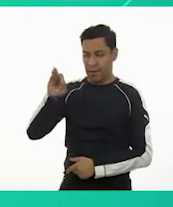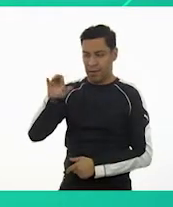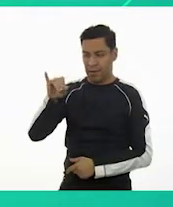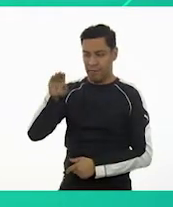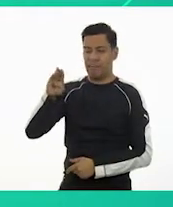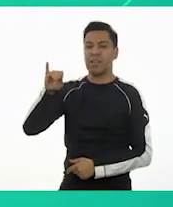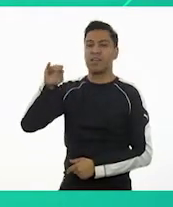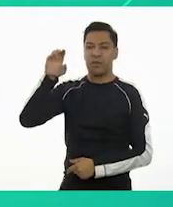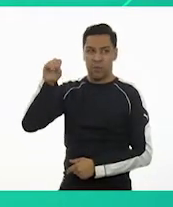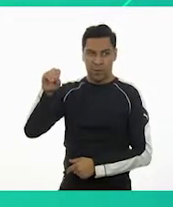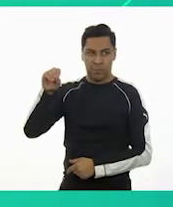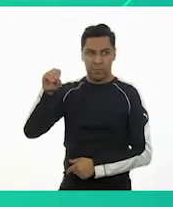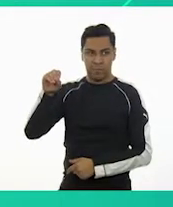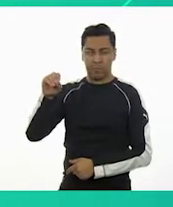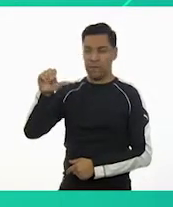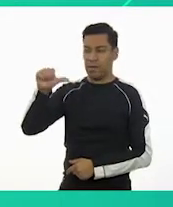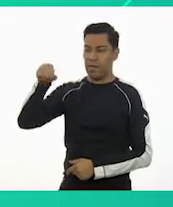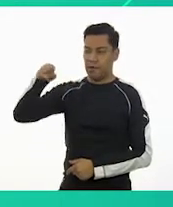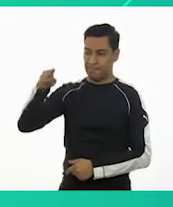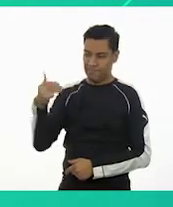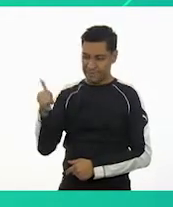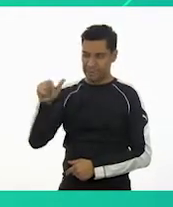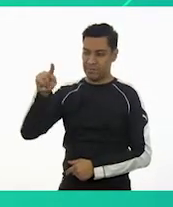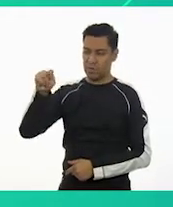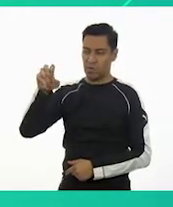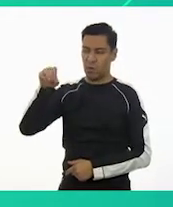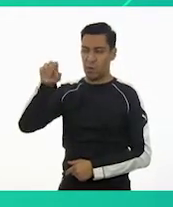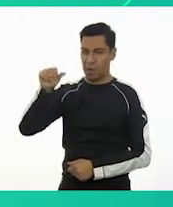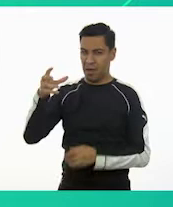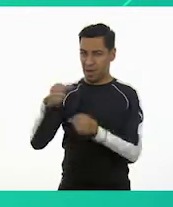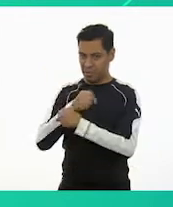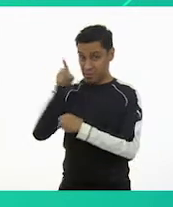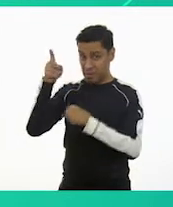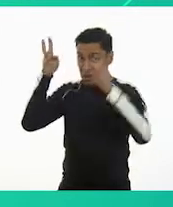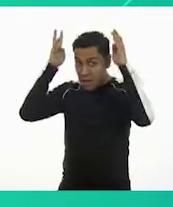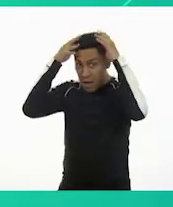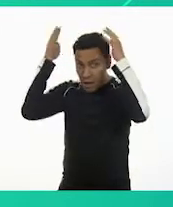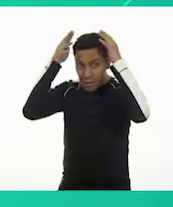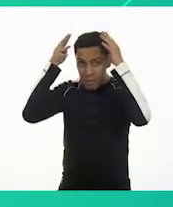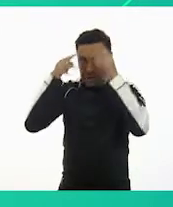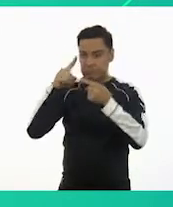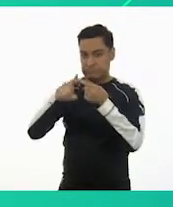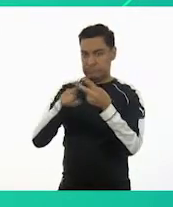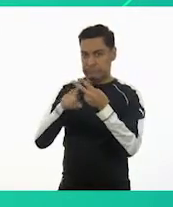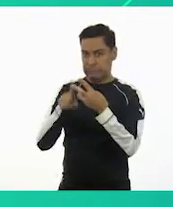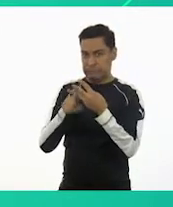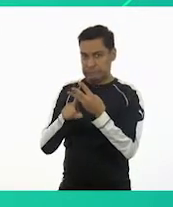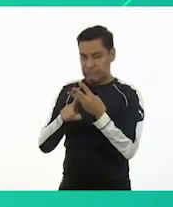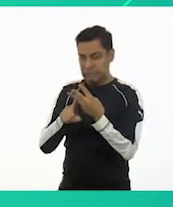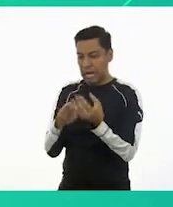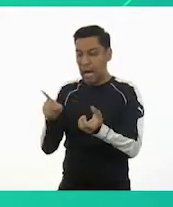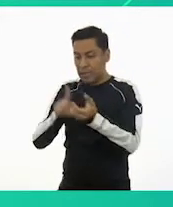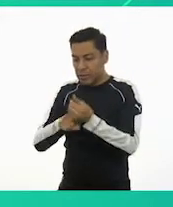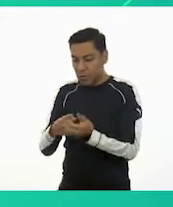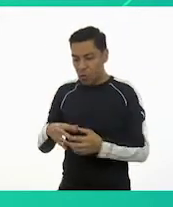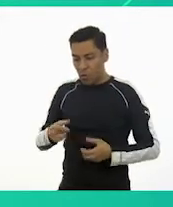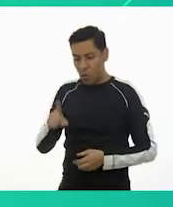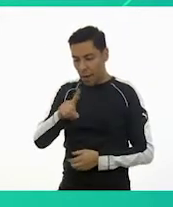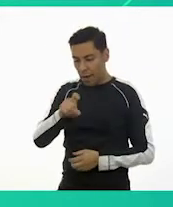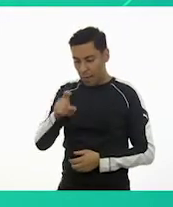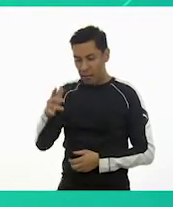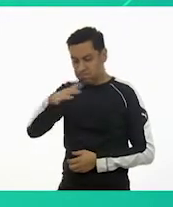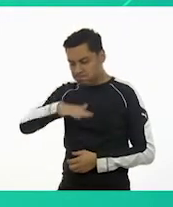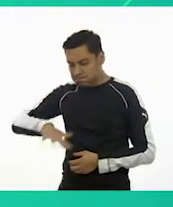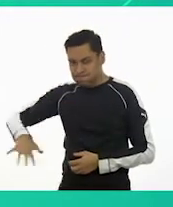y el achoque mexicano. Las principales amenazas para esta especie son 3: la calidad del agua, la introducción de